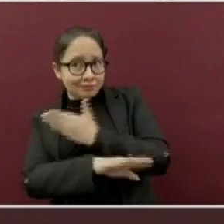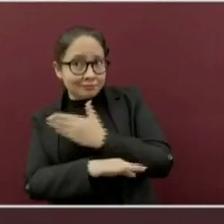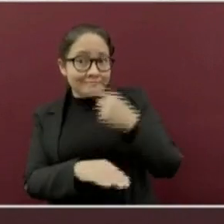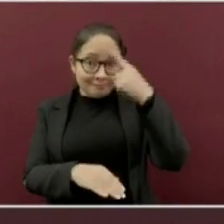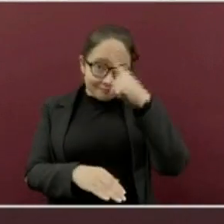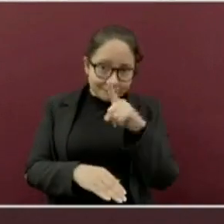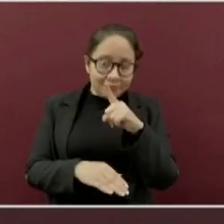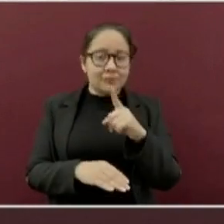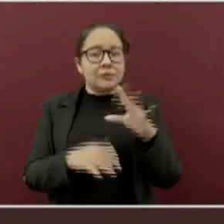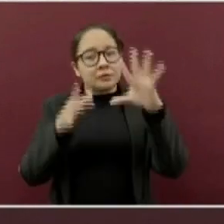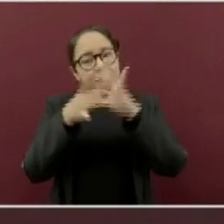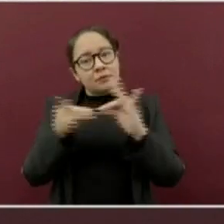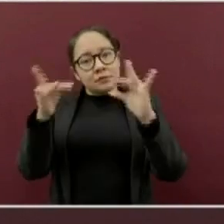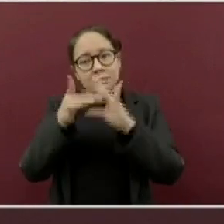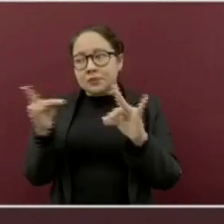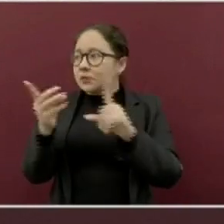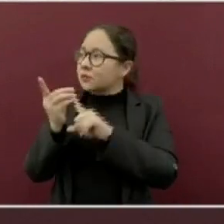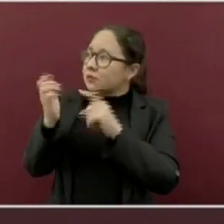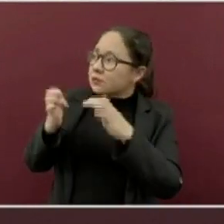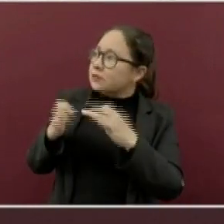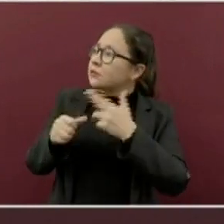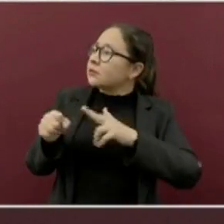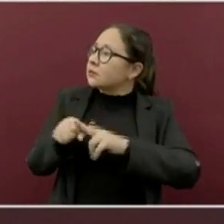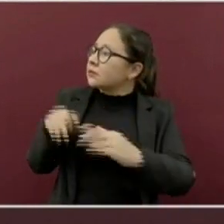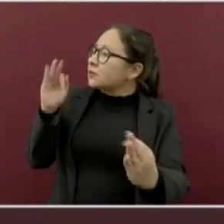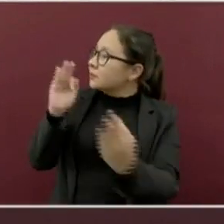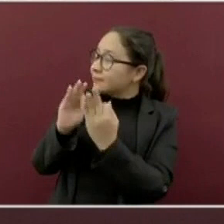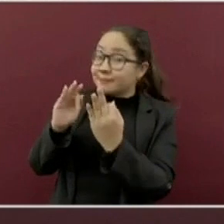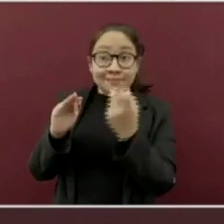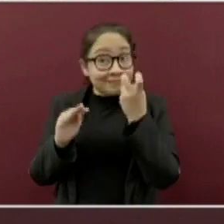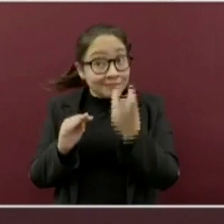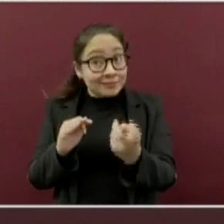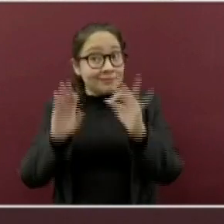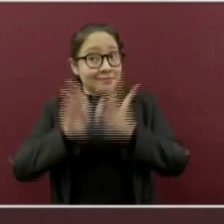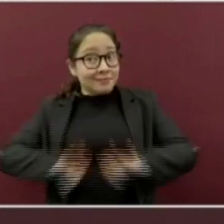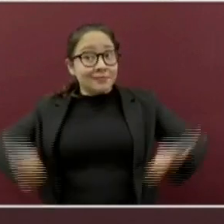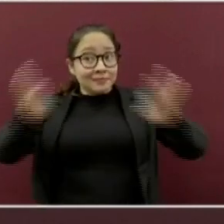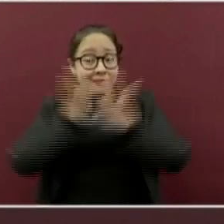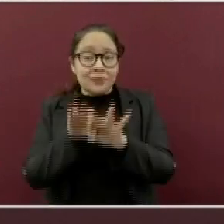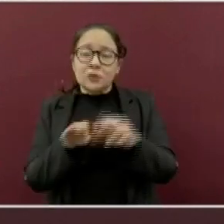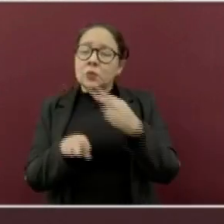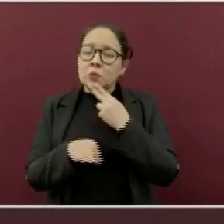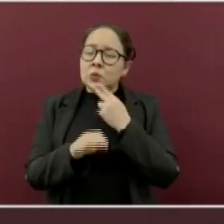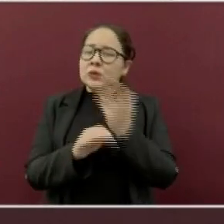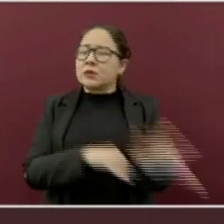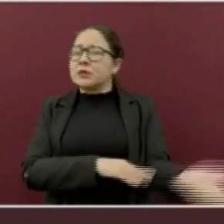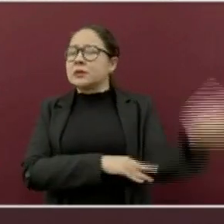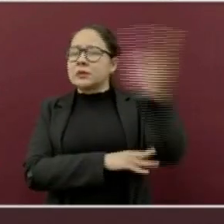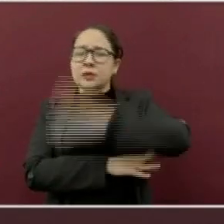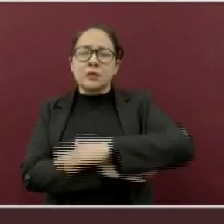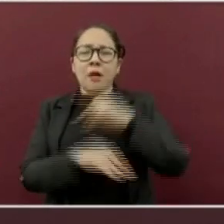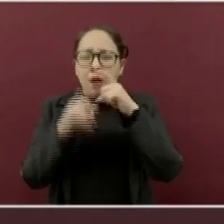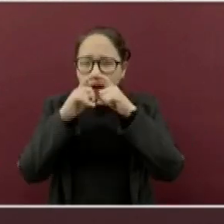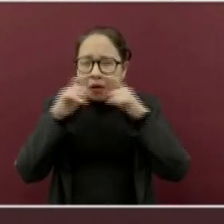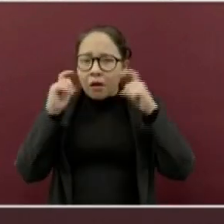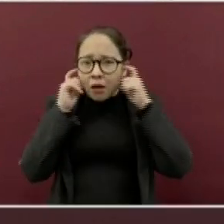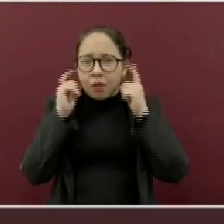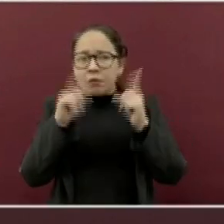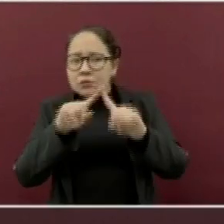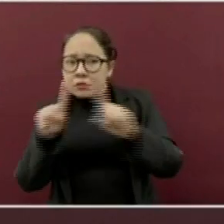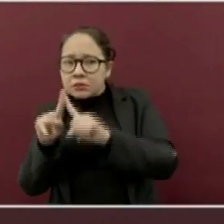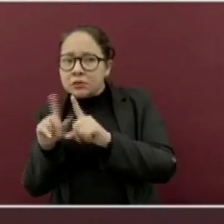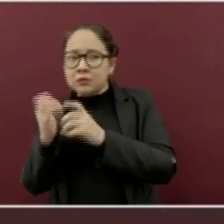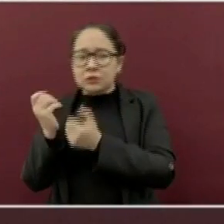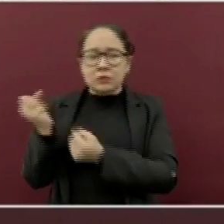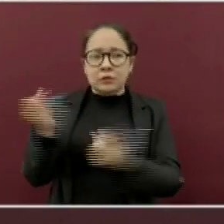los dirijan hacia la unidad de salud adecuada. Es esencial que utilicen en todo momento el cubrebocas durante los